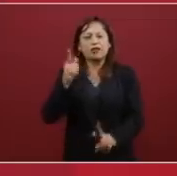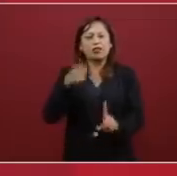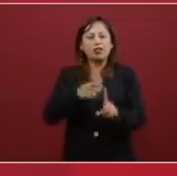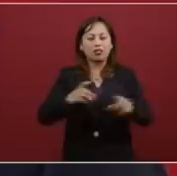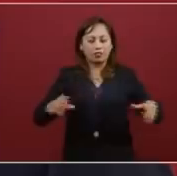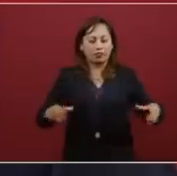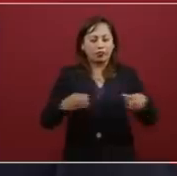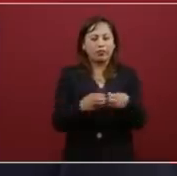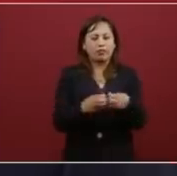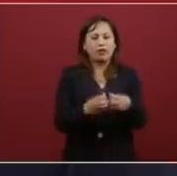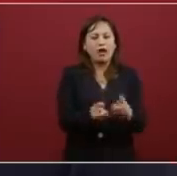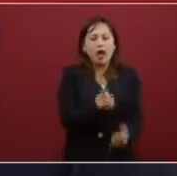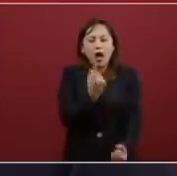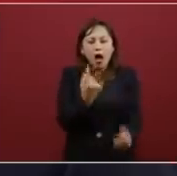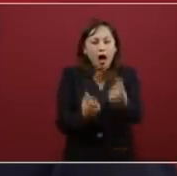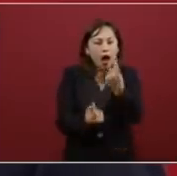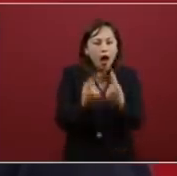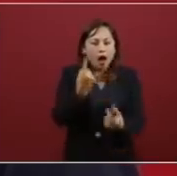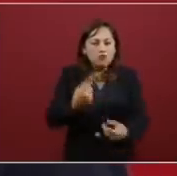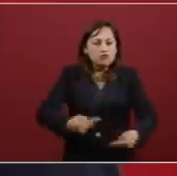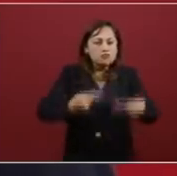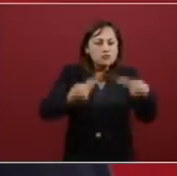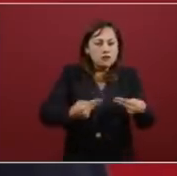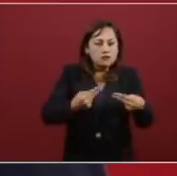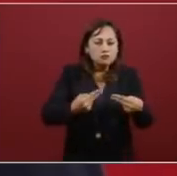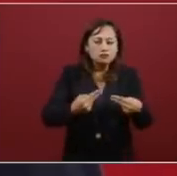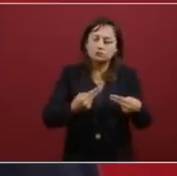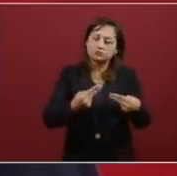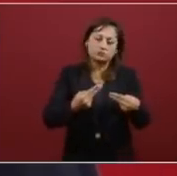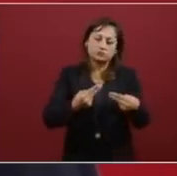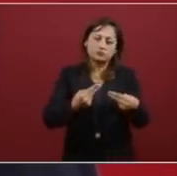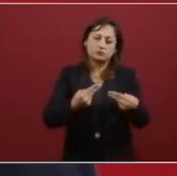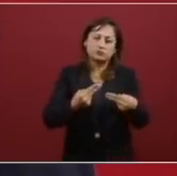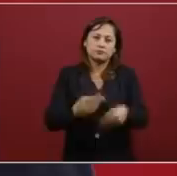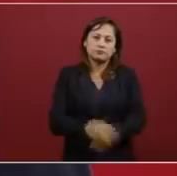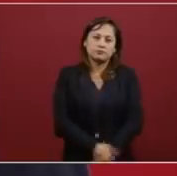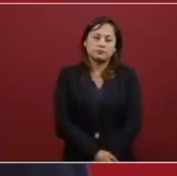en pocos proveedores lo de la